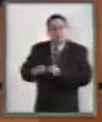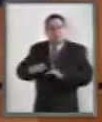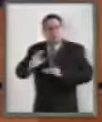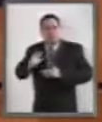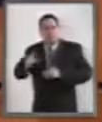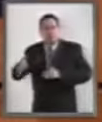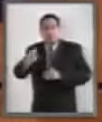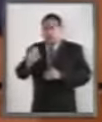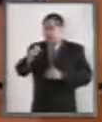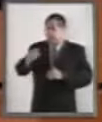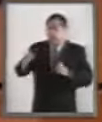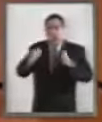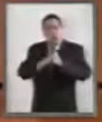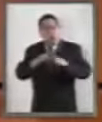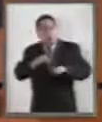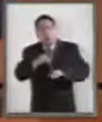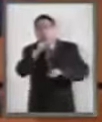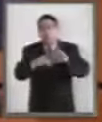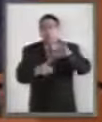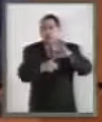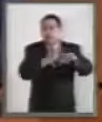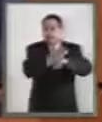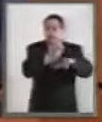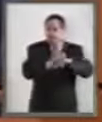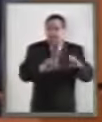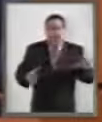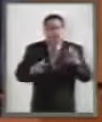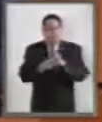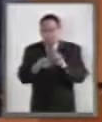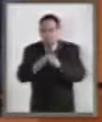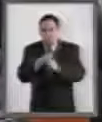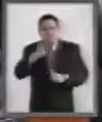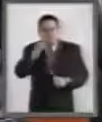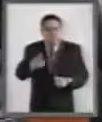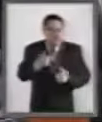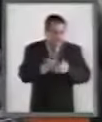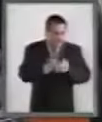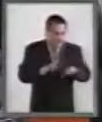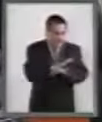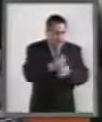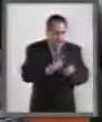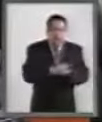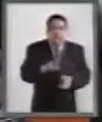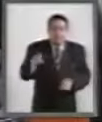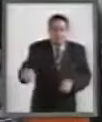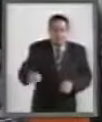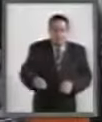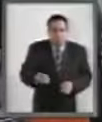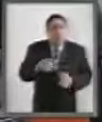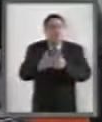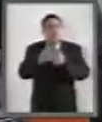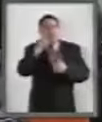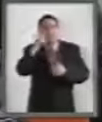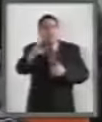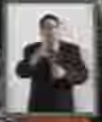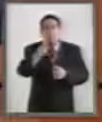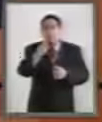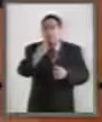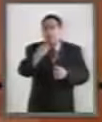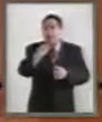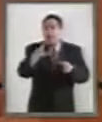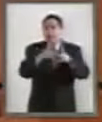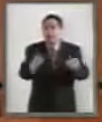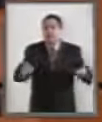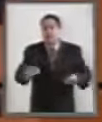intereses norteamericanos que impulsaron la reforma energética. Ese es el compromiso, es desaparecer a Pemex. Aquí